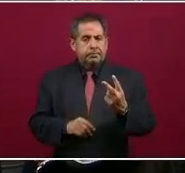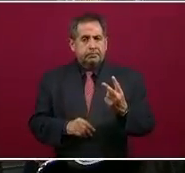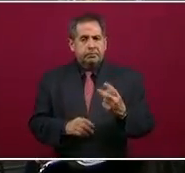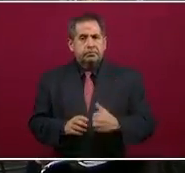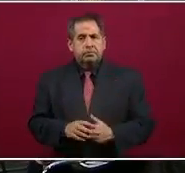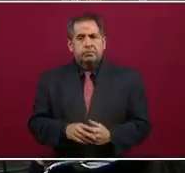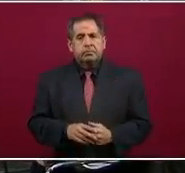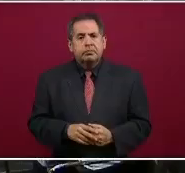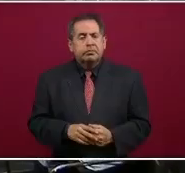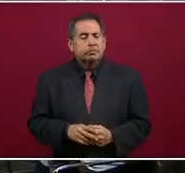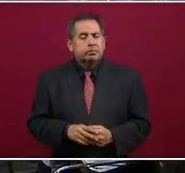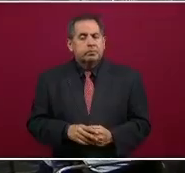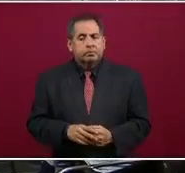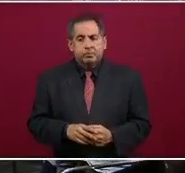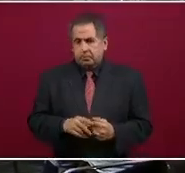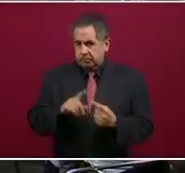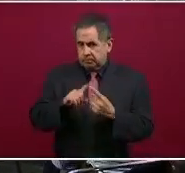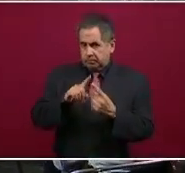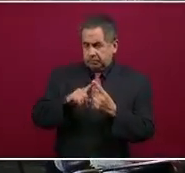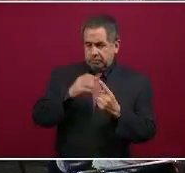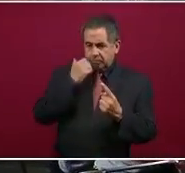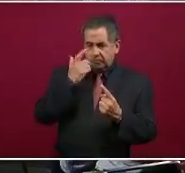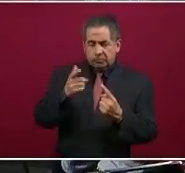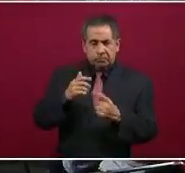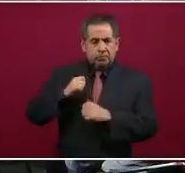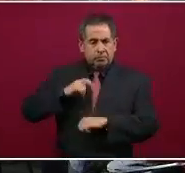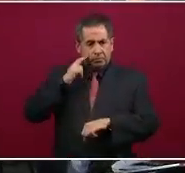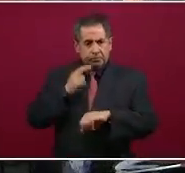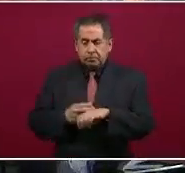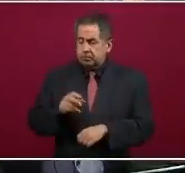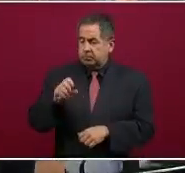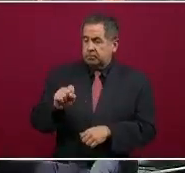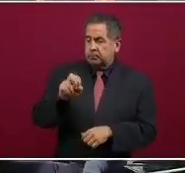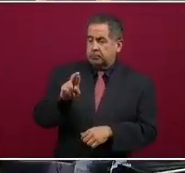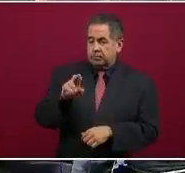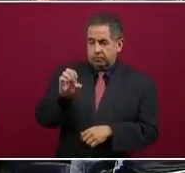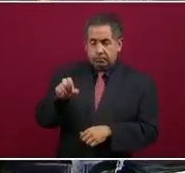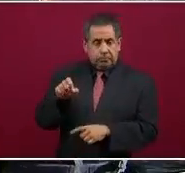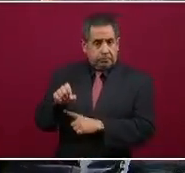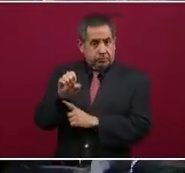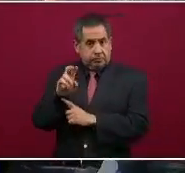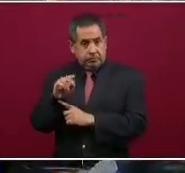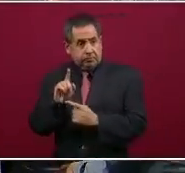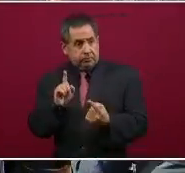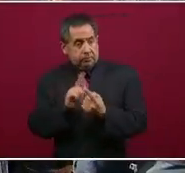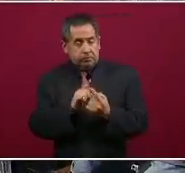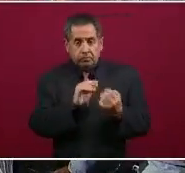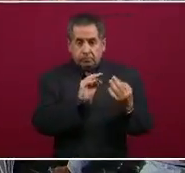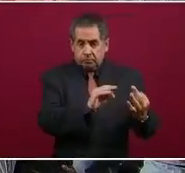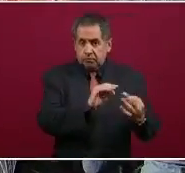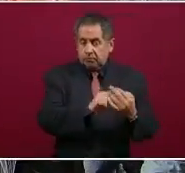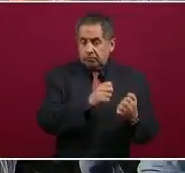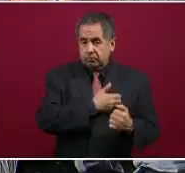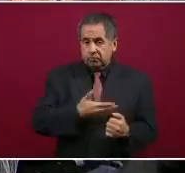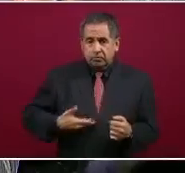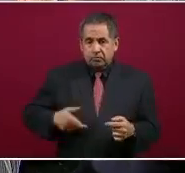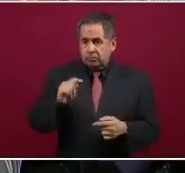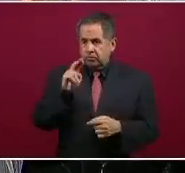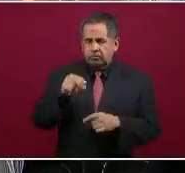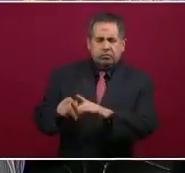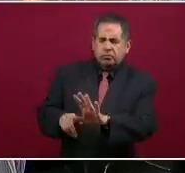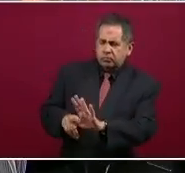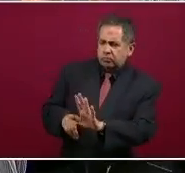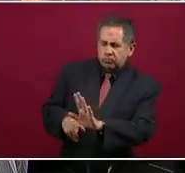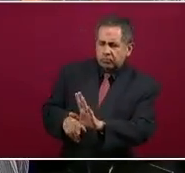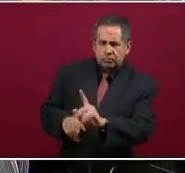Menciona usted que primero quiere que el canciller se reúna con el presidente Trump y le plantee un informe, bueno, que